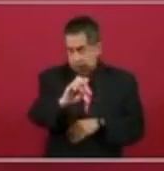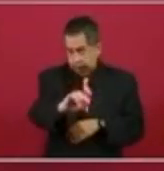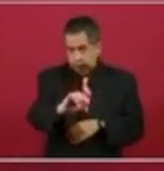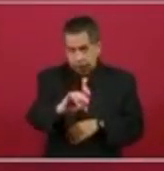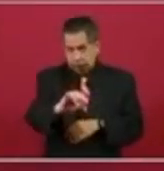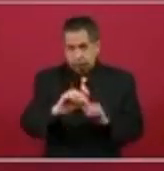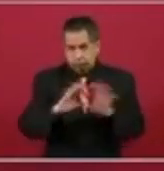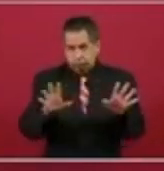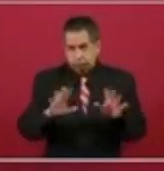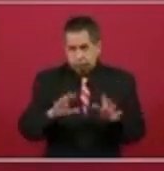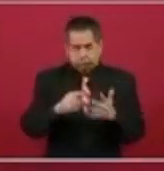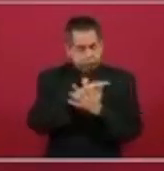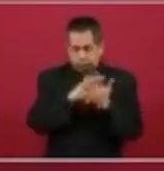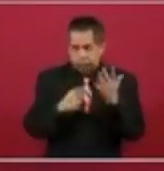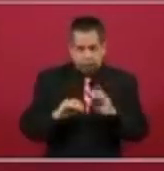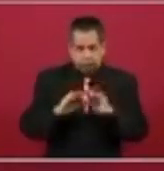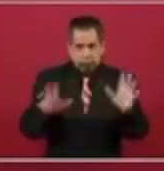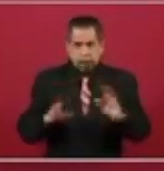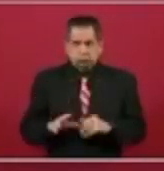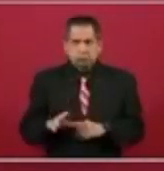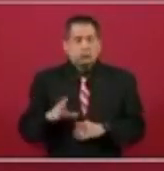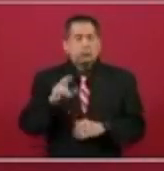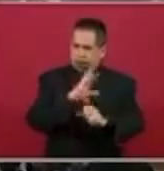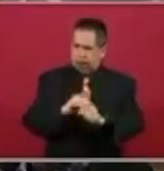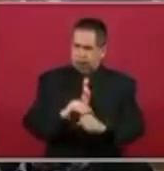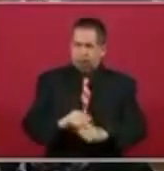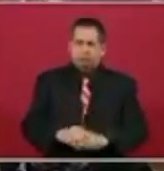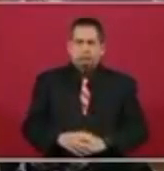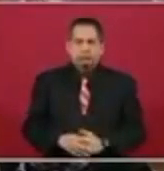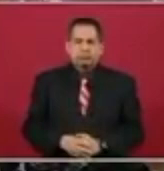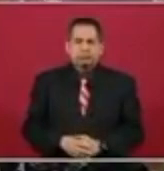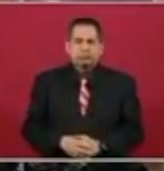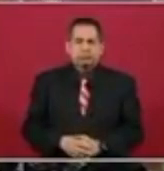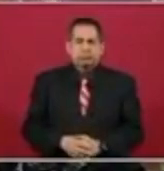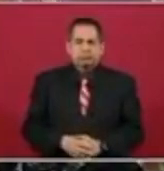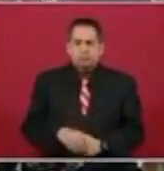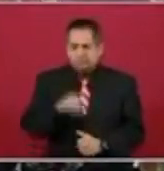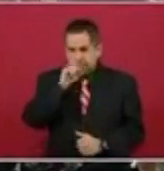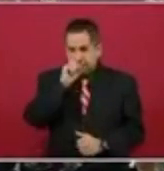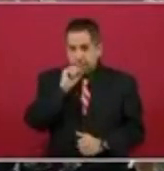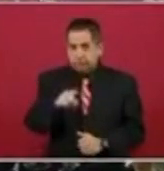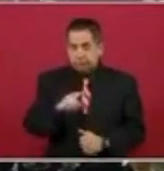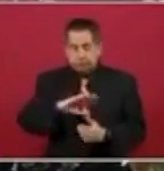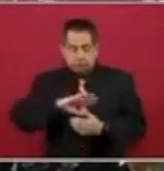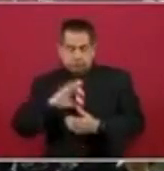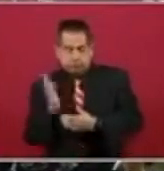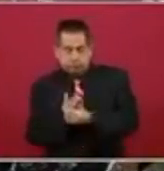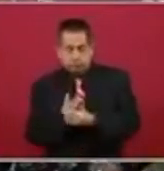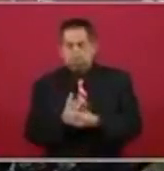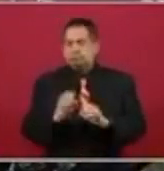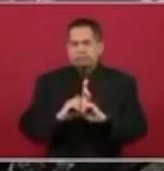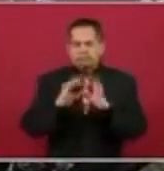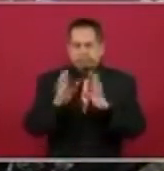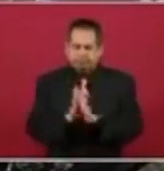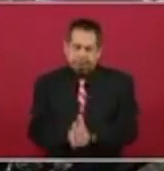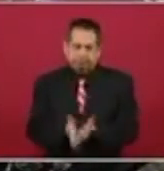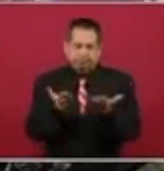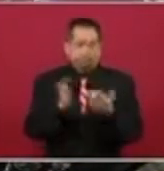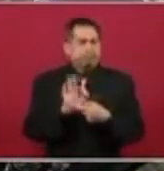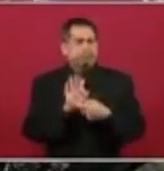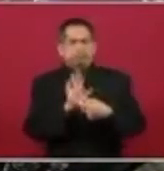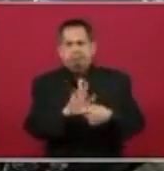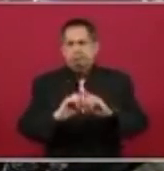Guillermo García Alcocer, el mandatario señaló que le dará audiencia. Sí, sobre el expediente, la transparencia del